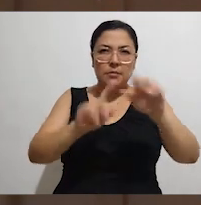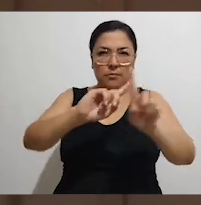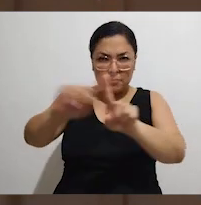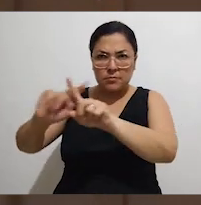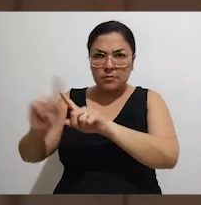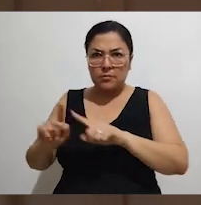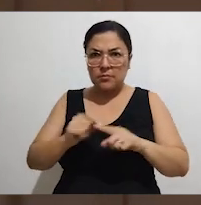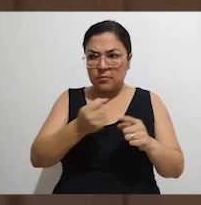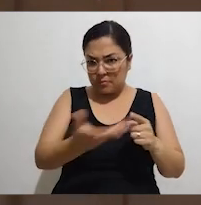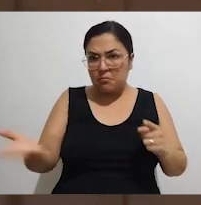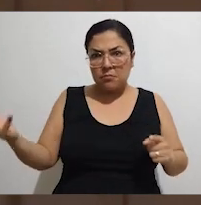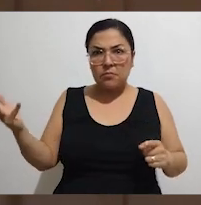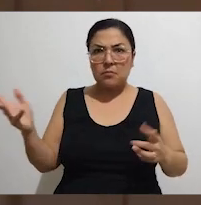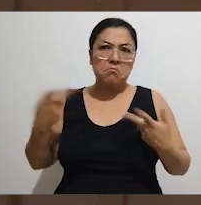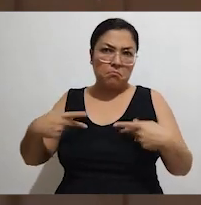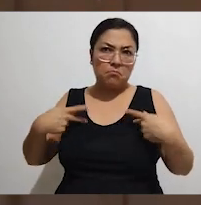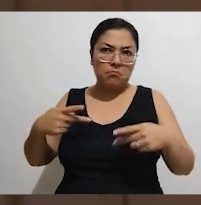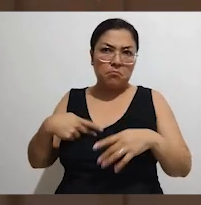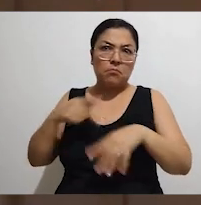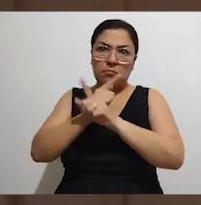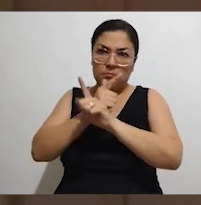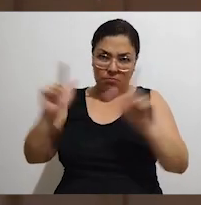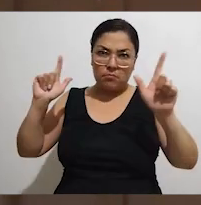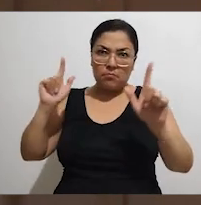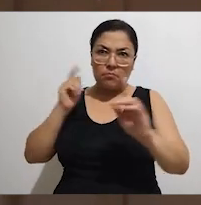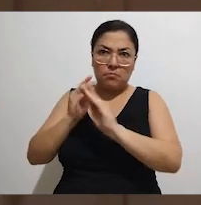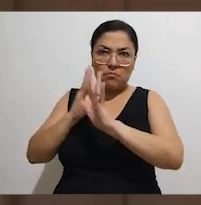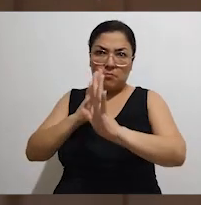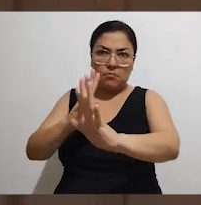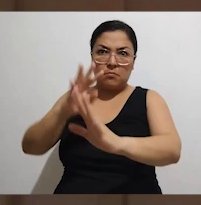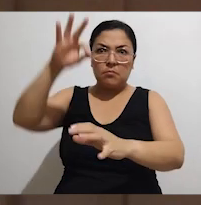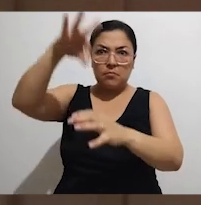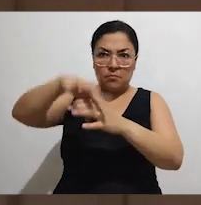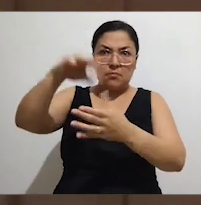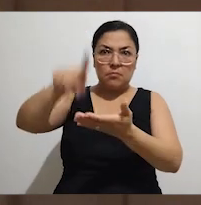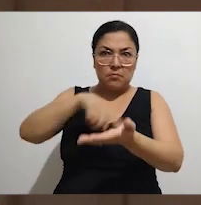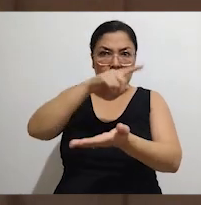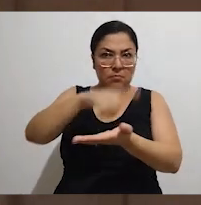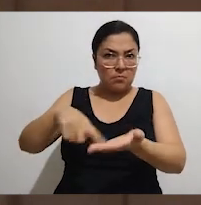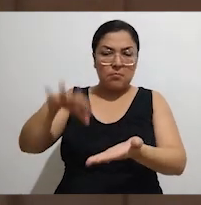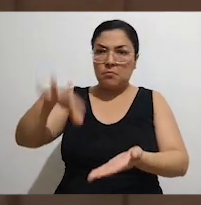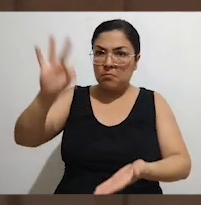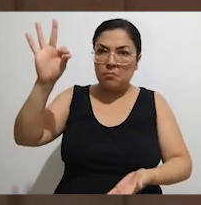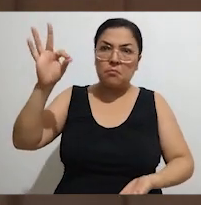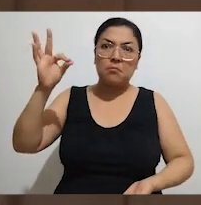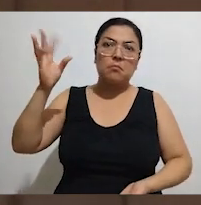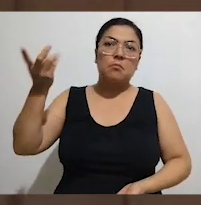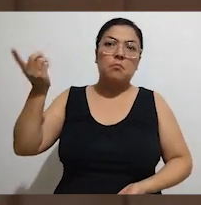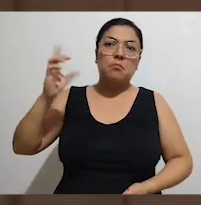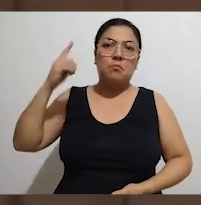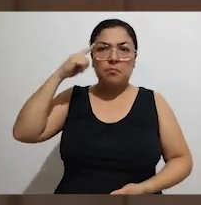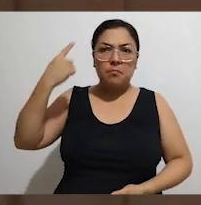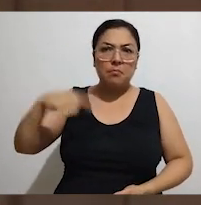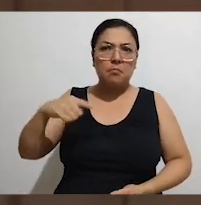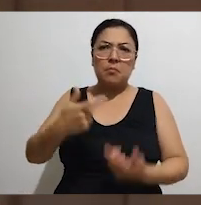las personas que así lo decidieran pudieran acudir a ejercer su derecho a votar por la candidatura, por el partido político